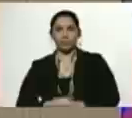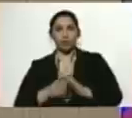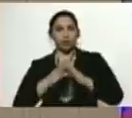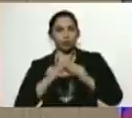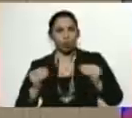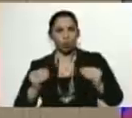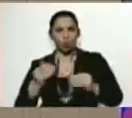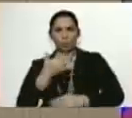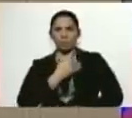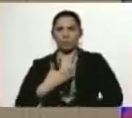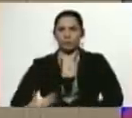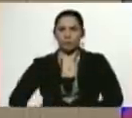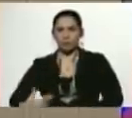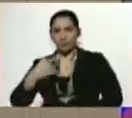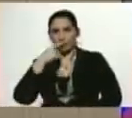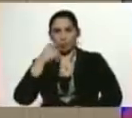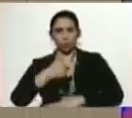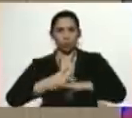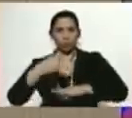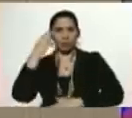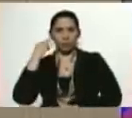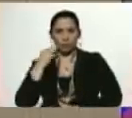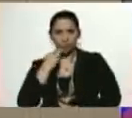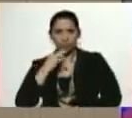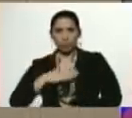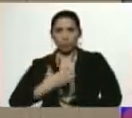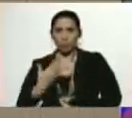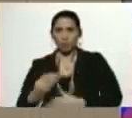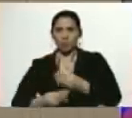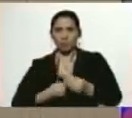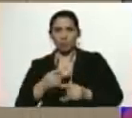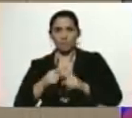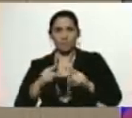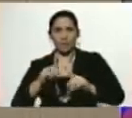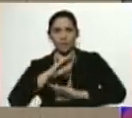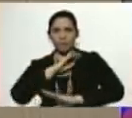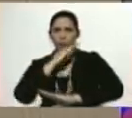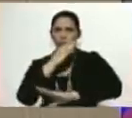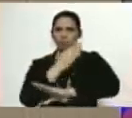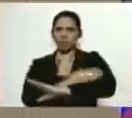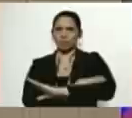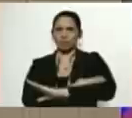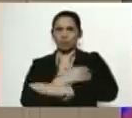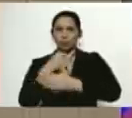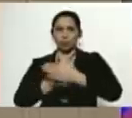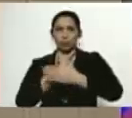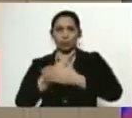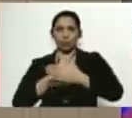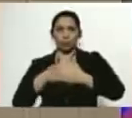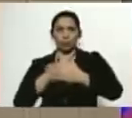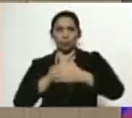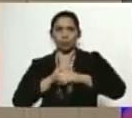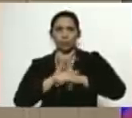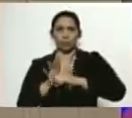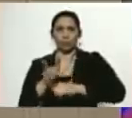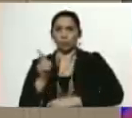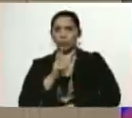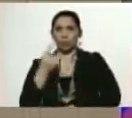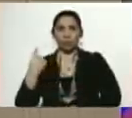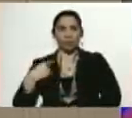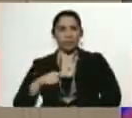lo que el presidente Maduro y el gobierno bolivariano pueda hacer para fortalecer la lucha contra el COVID-19, no tengan